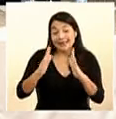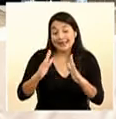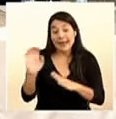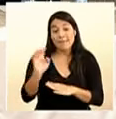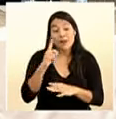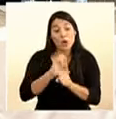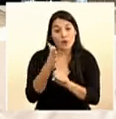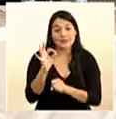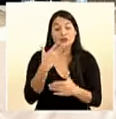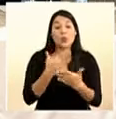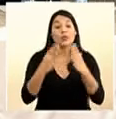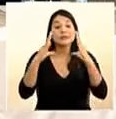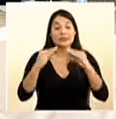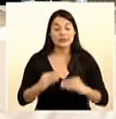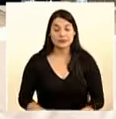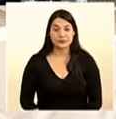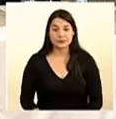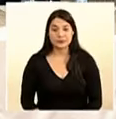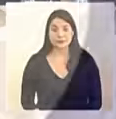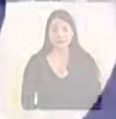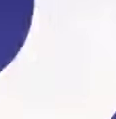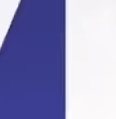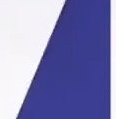código 19 muy buenas tardes